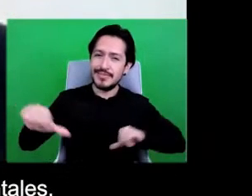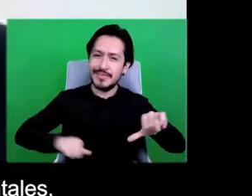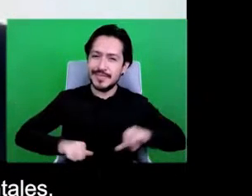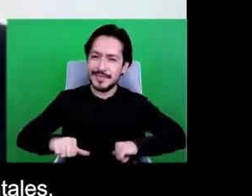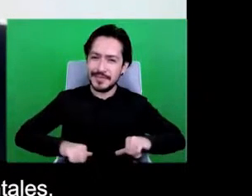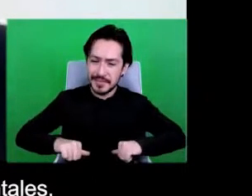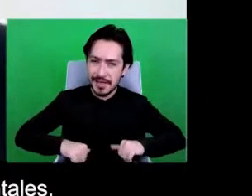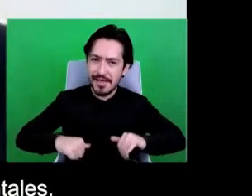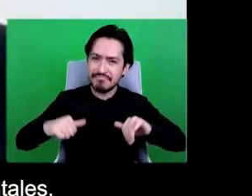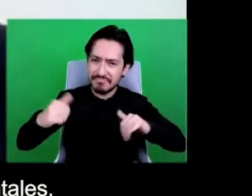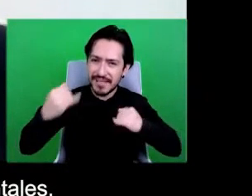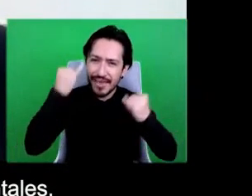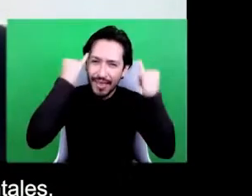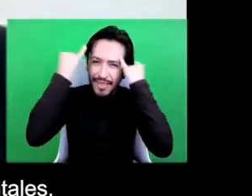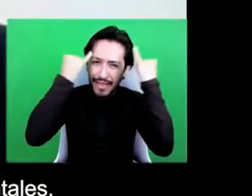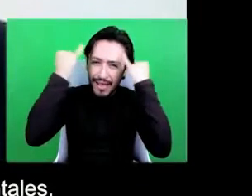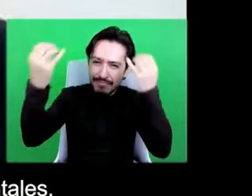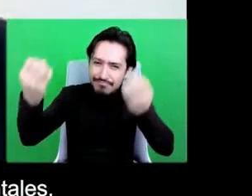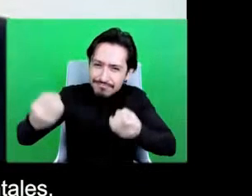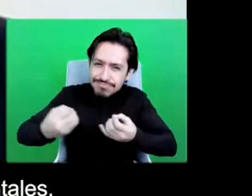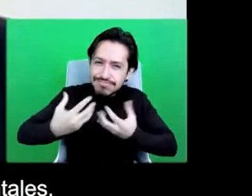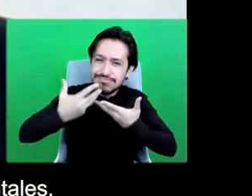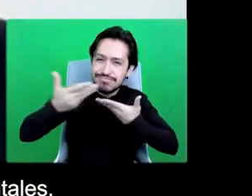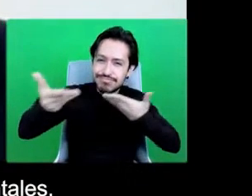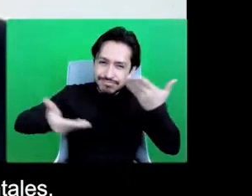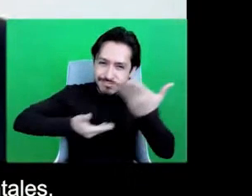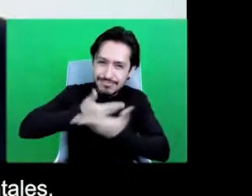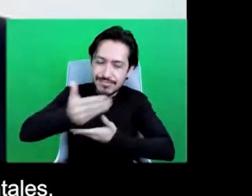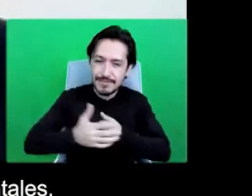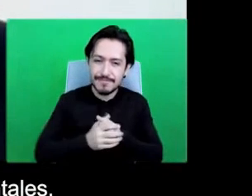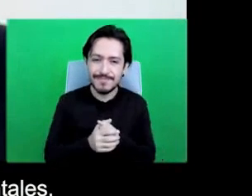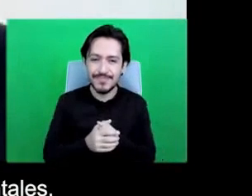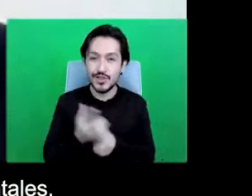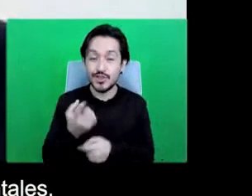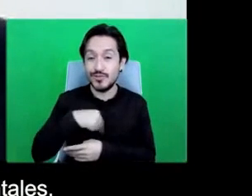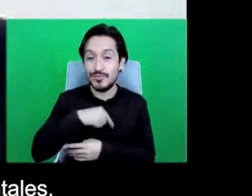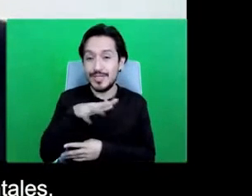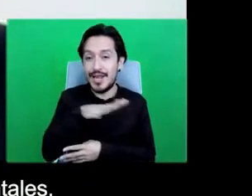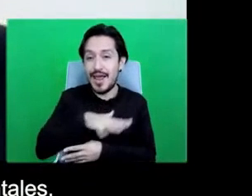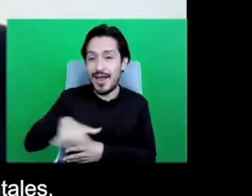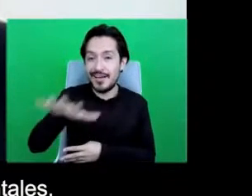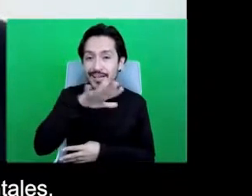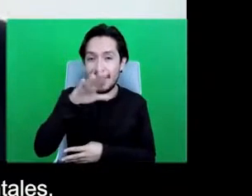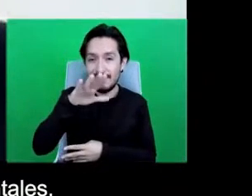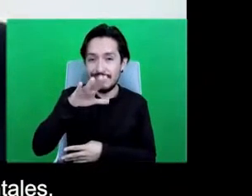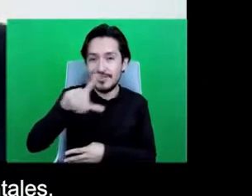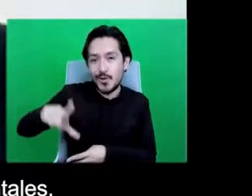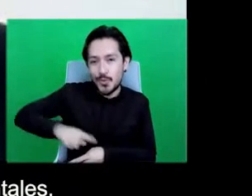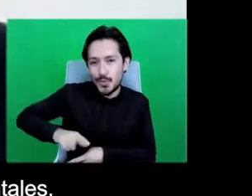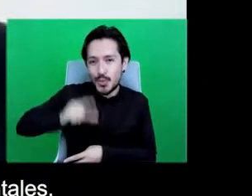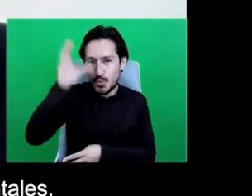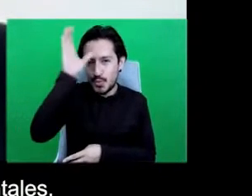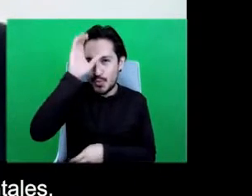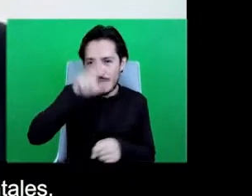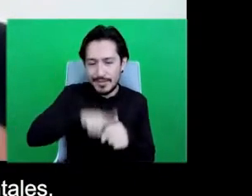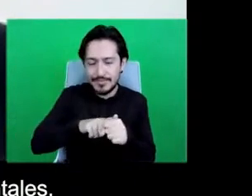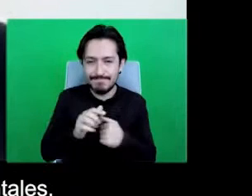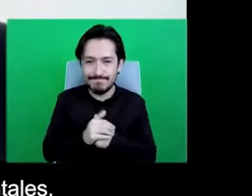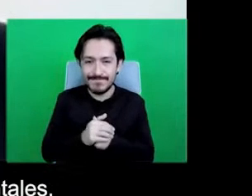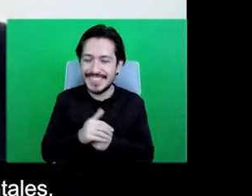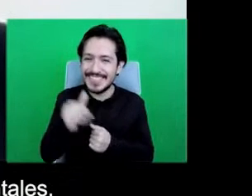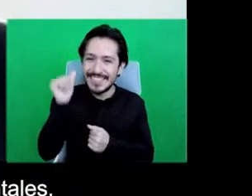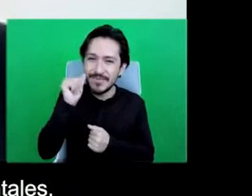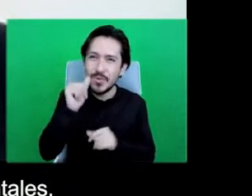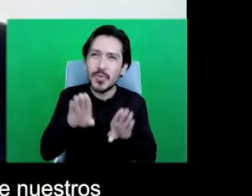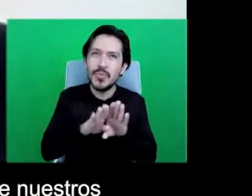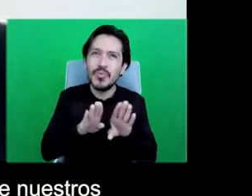desde los términos gubernamentales, siempre hemos tenido un vacío en cuestión de la